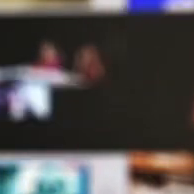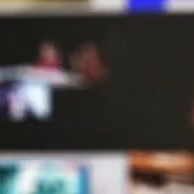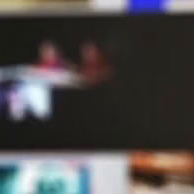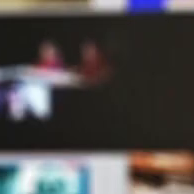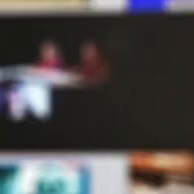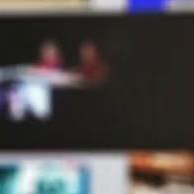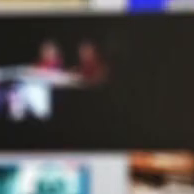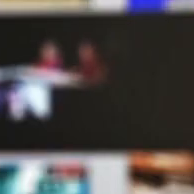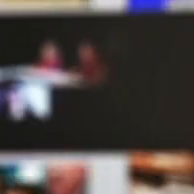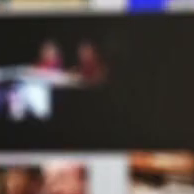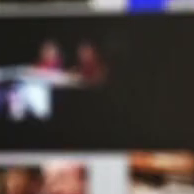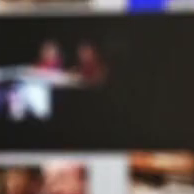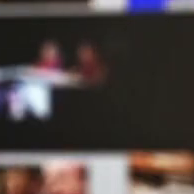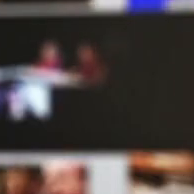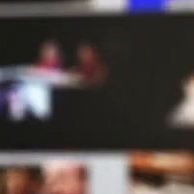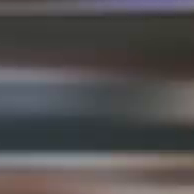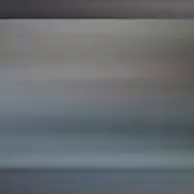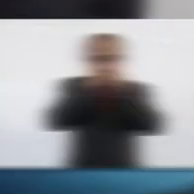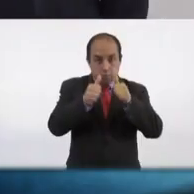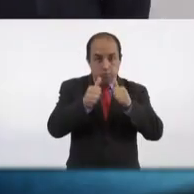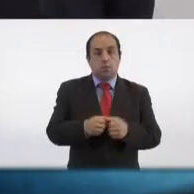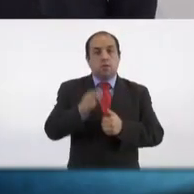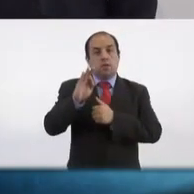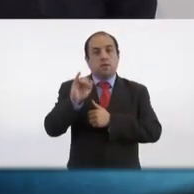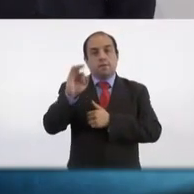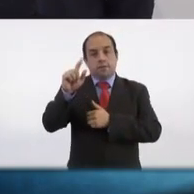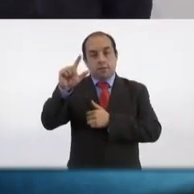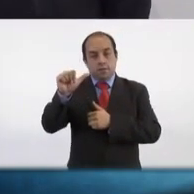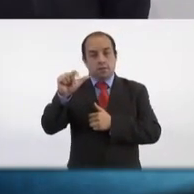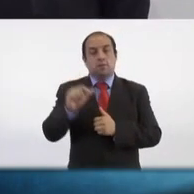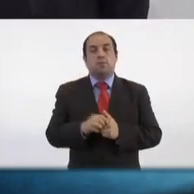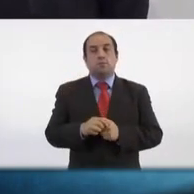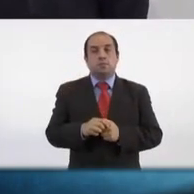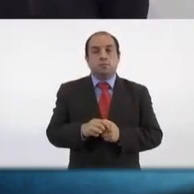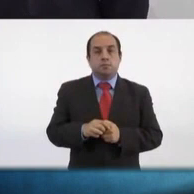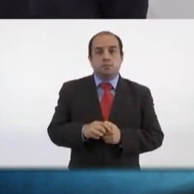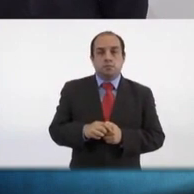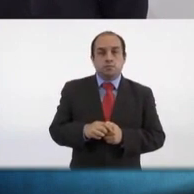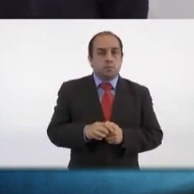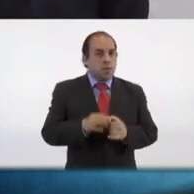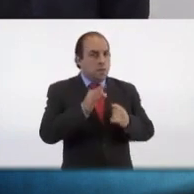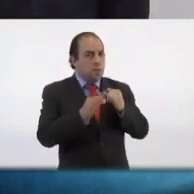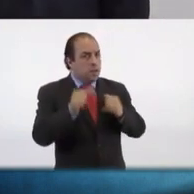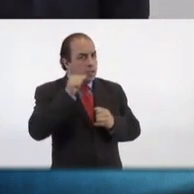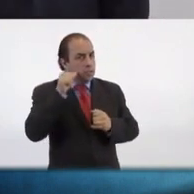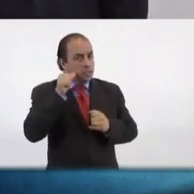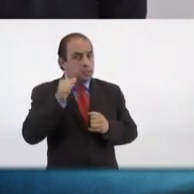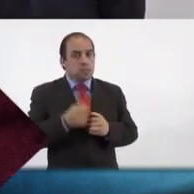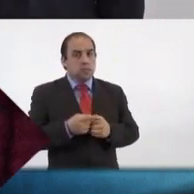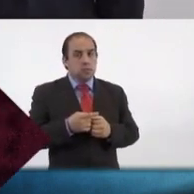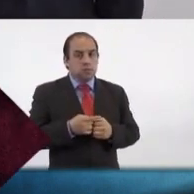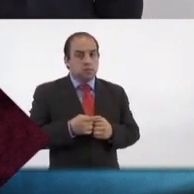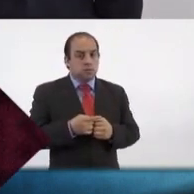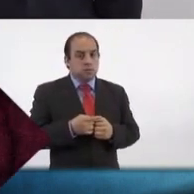vacunación hay un equipo de especialistas. En fin, chequen. Ok. Y por último, doctora, el día de ayer,